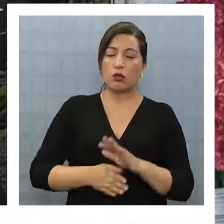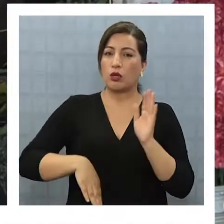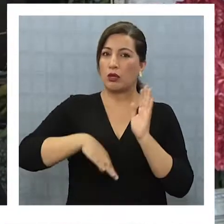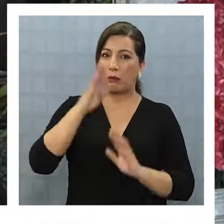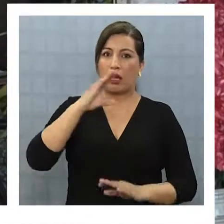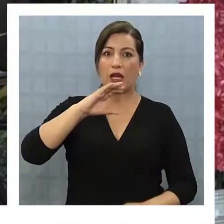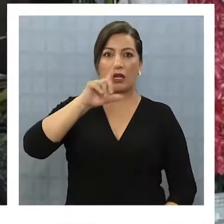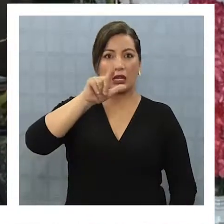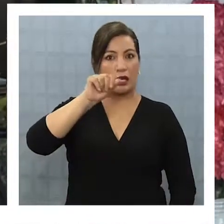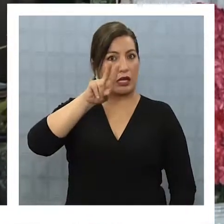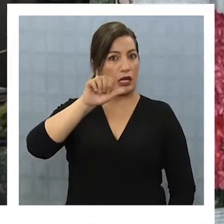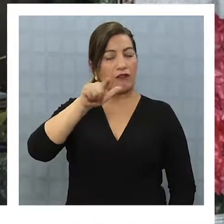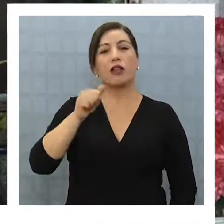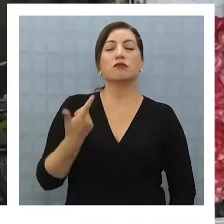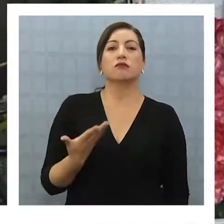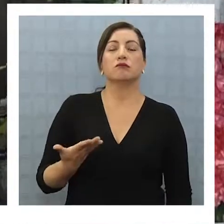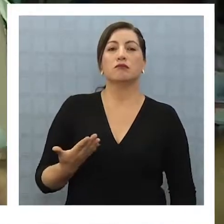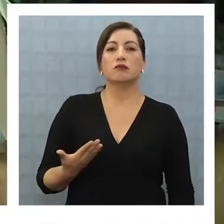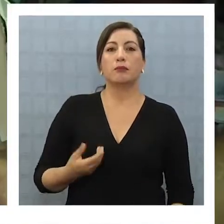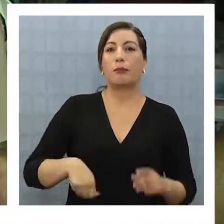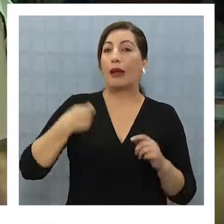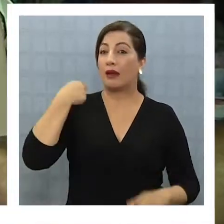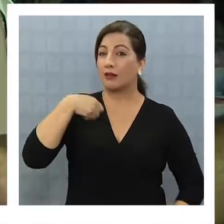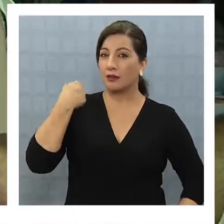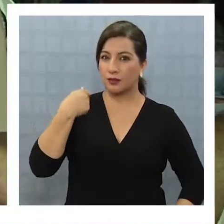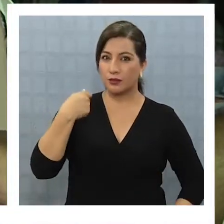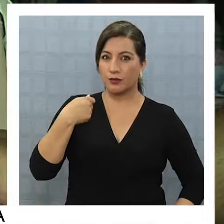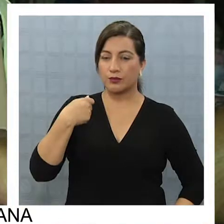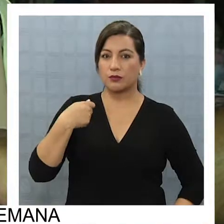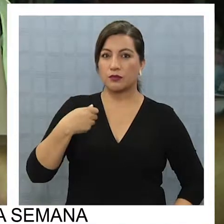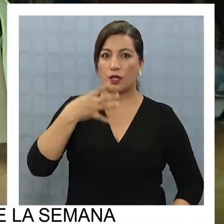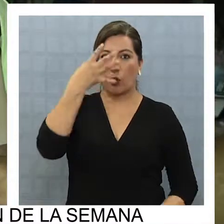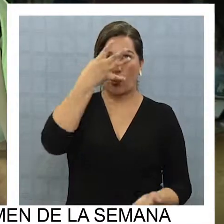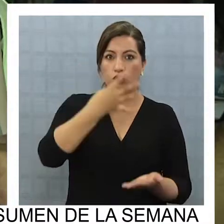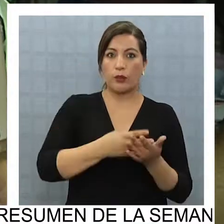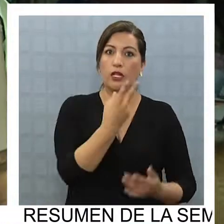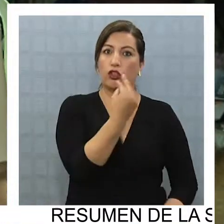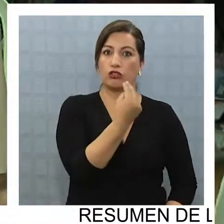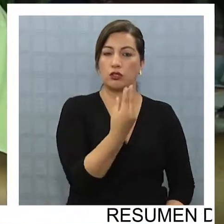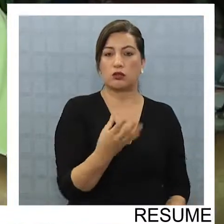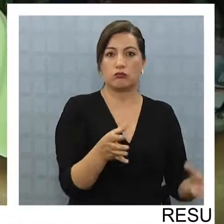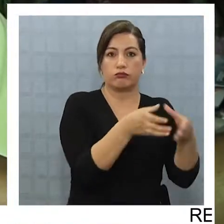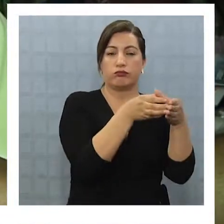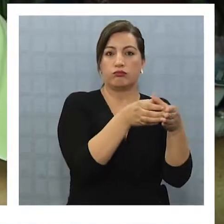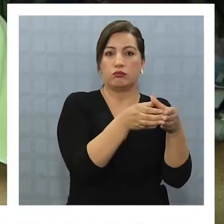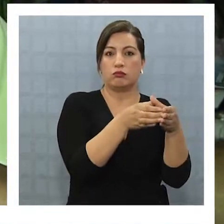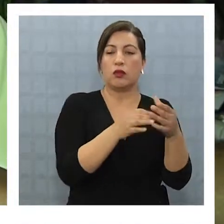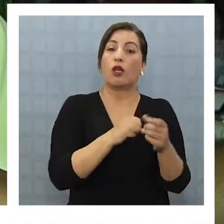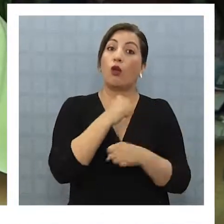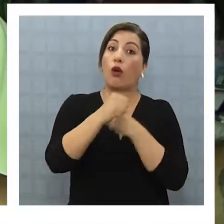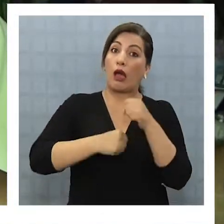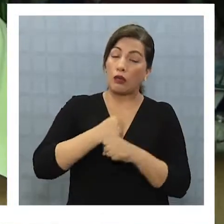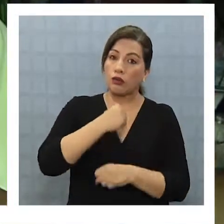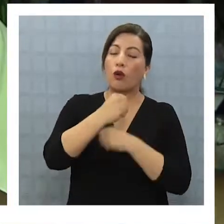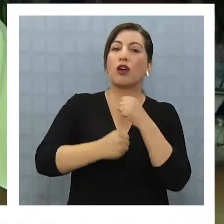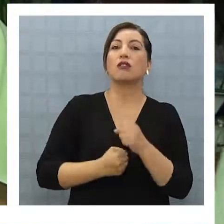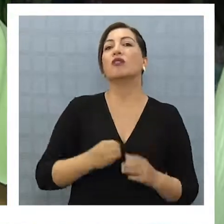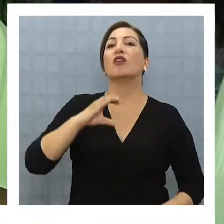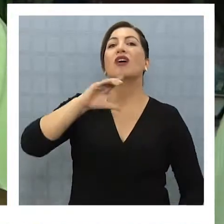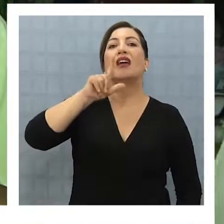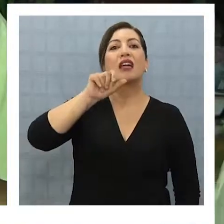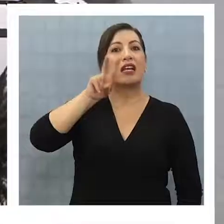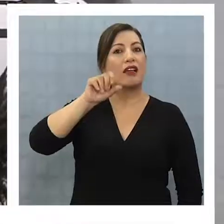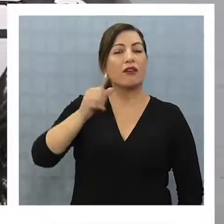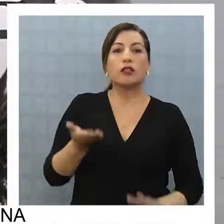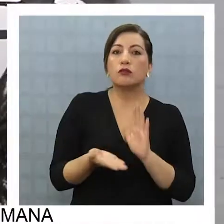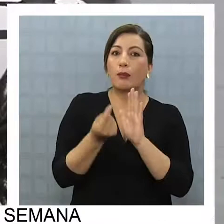encareció fueron los claveles, que están un poco más caros, están a 4.000 la docena. Todos los años sube el clavel, porque es el más